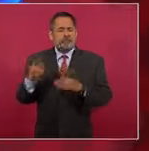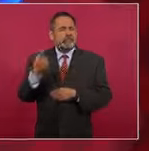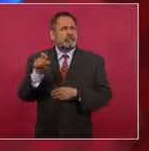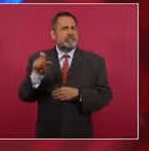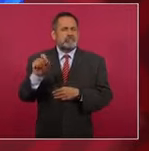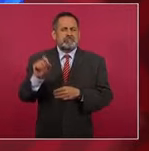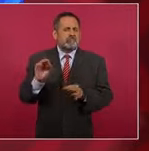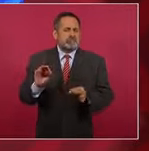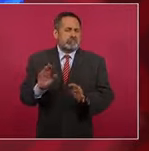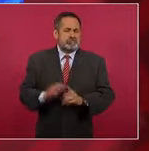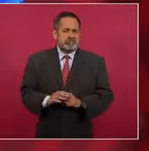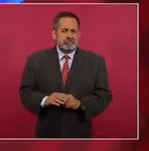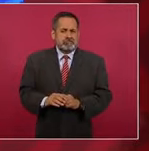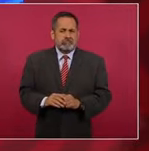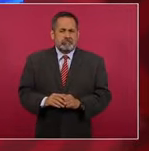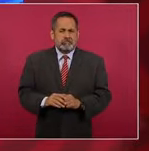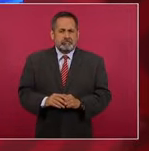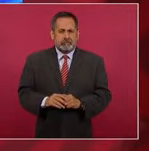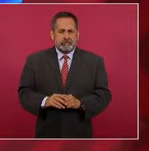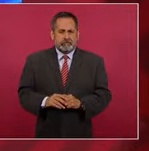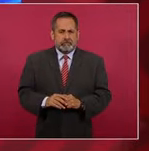120.